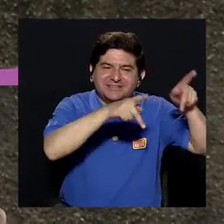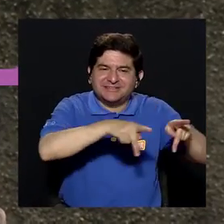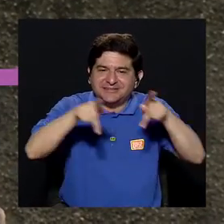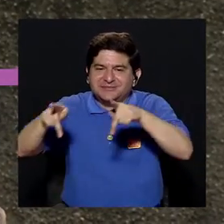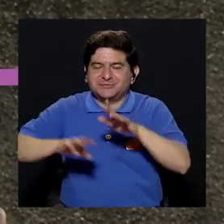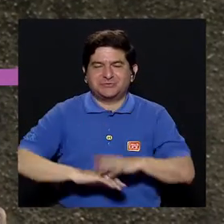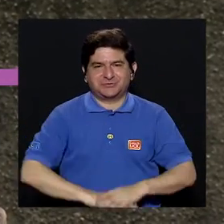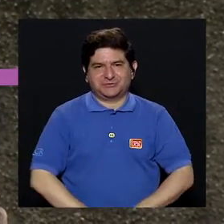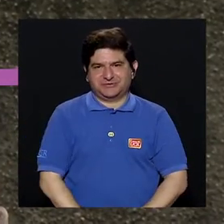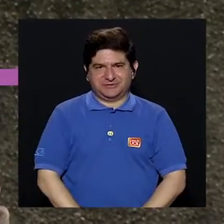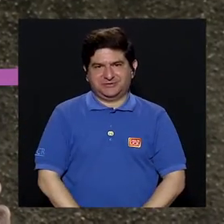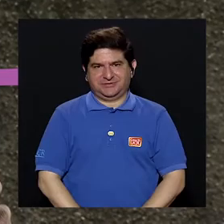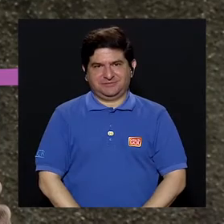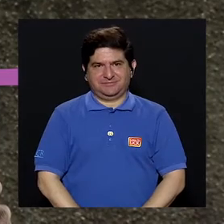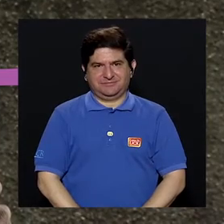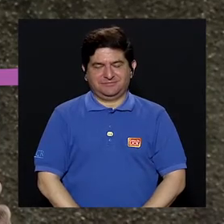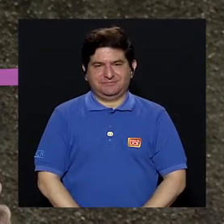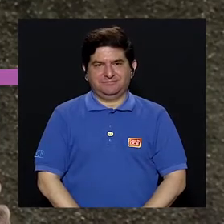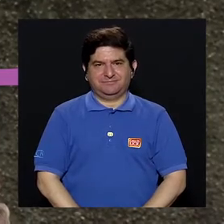de estos pacientes,